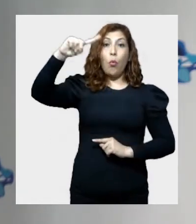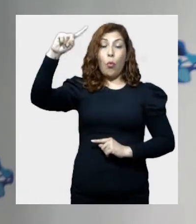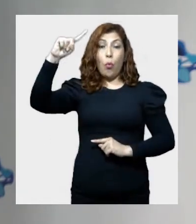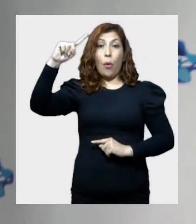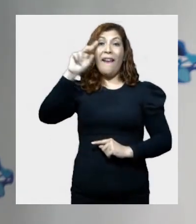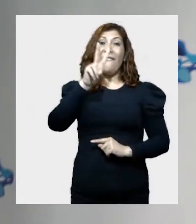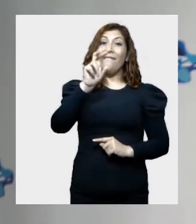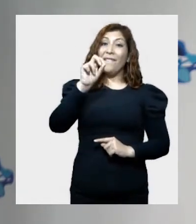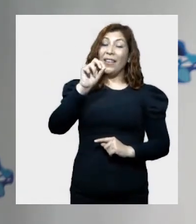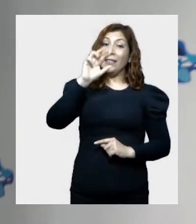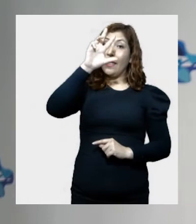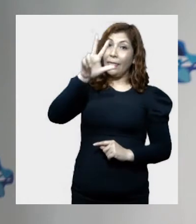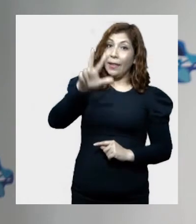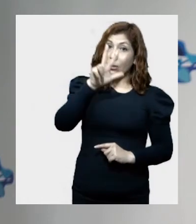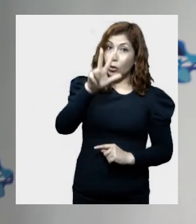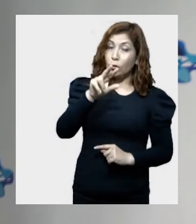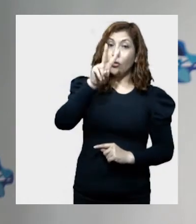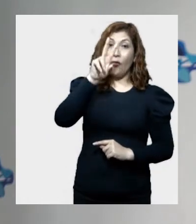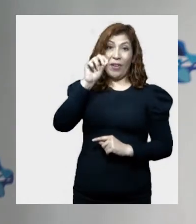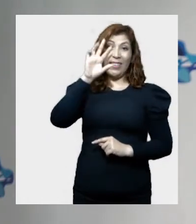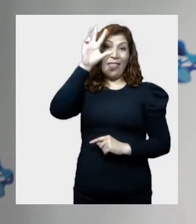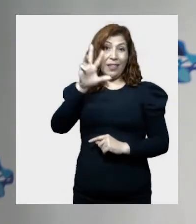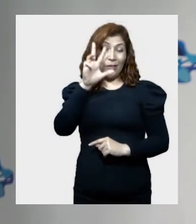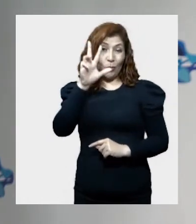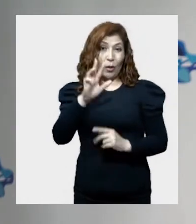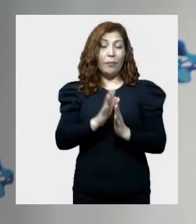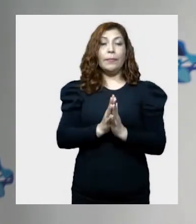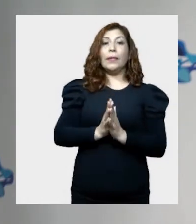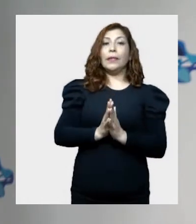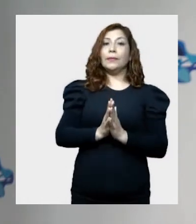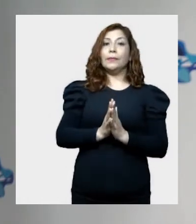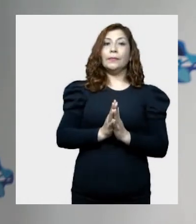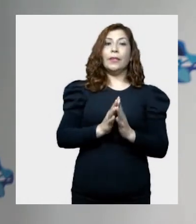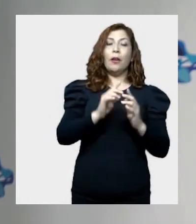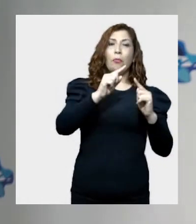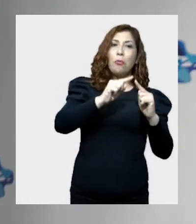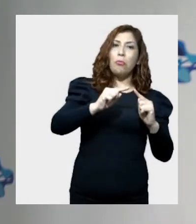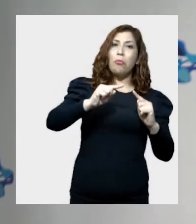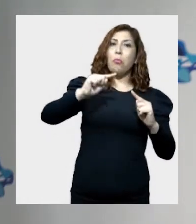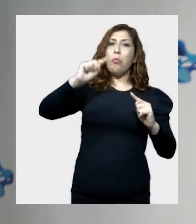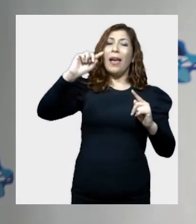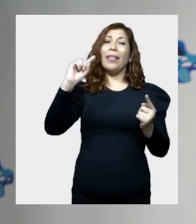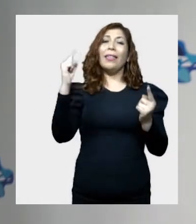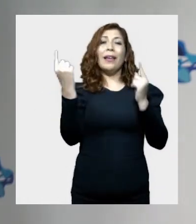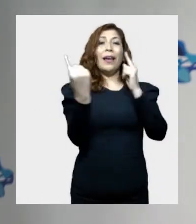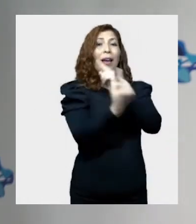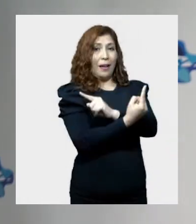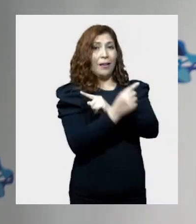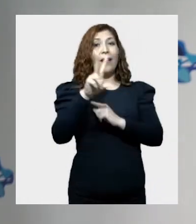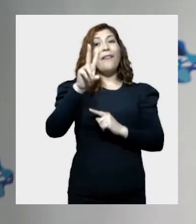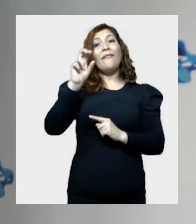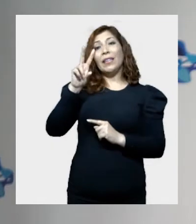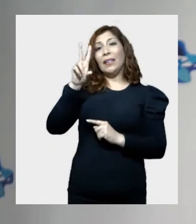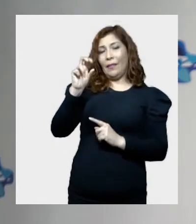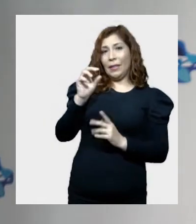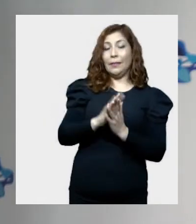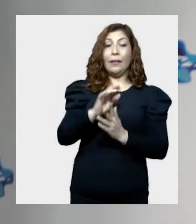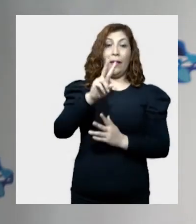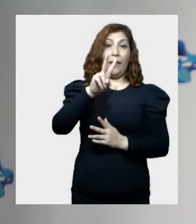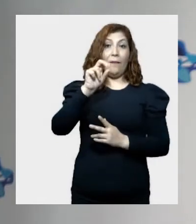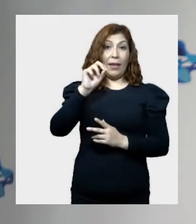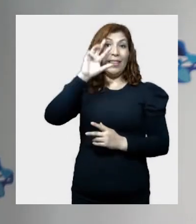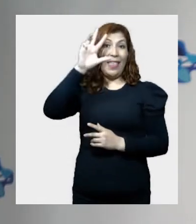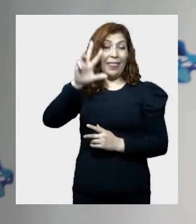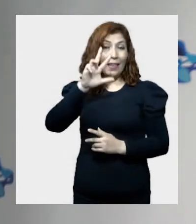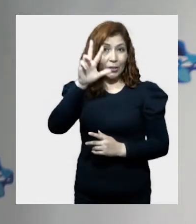el 2018 y 2019 tuvo un comportamiento diametralmente opuesto el 2020. El